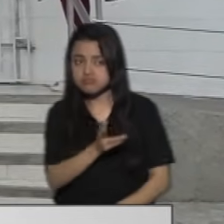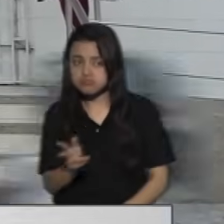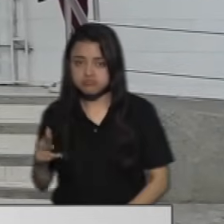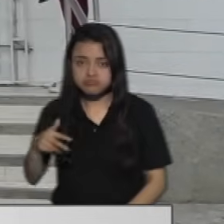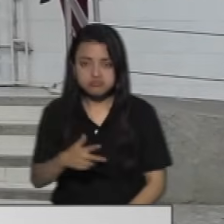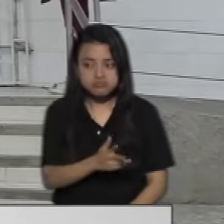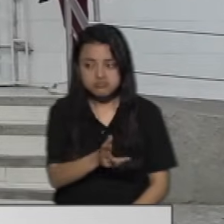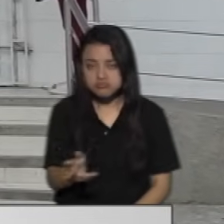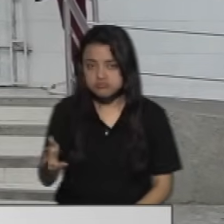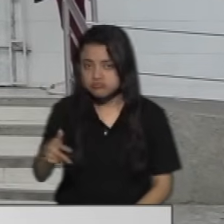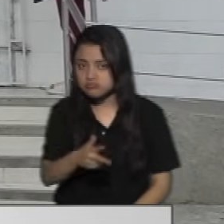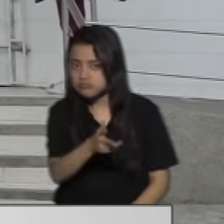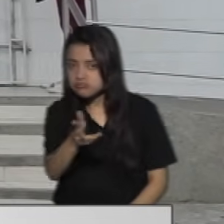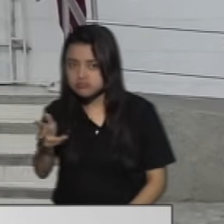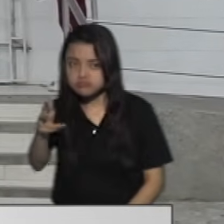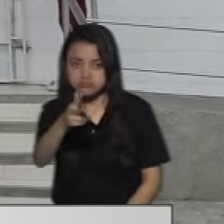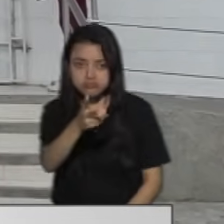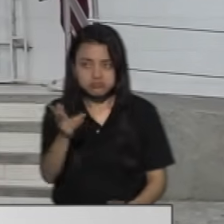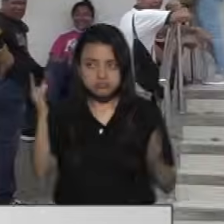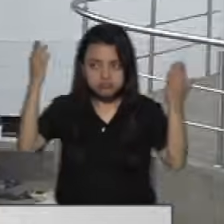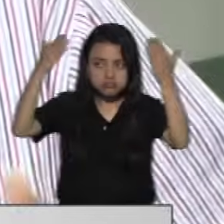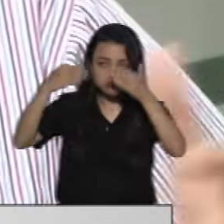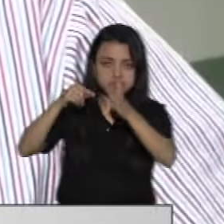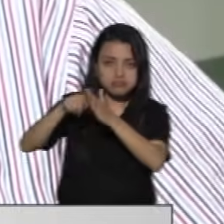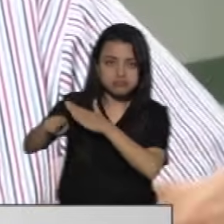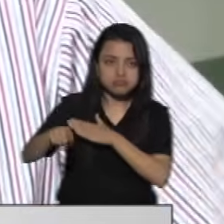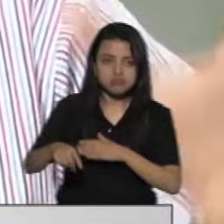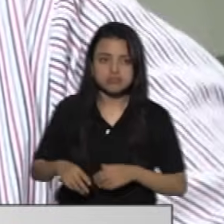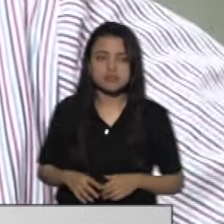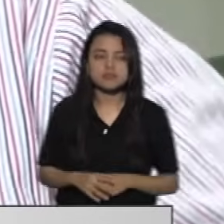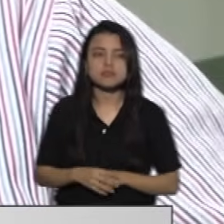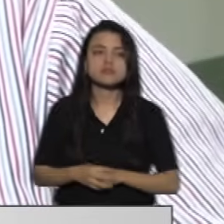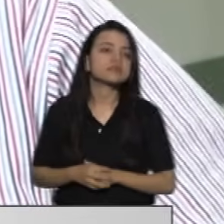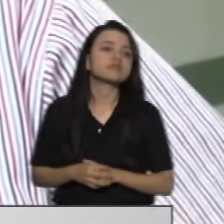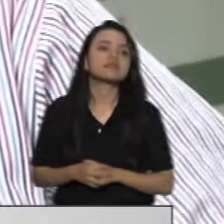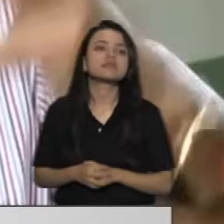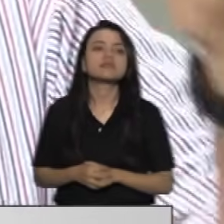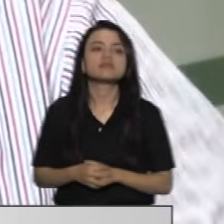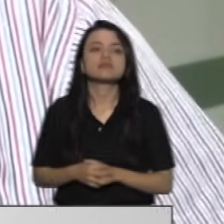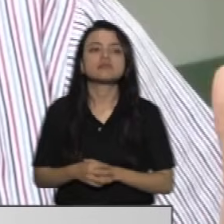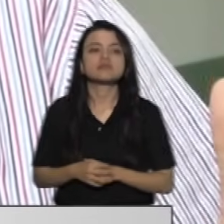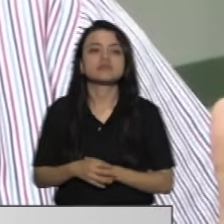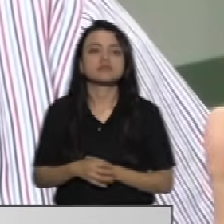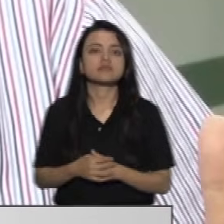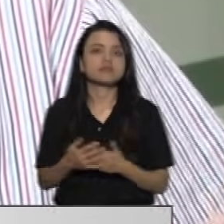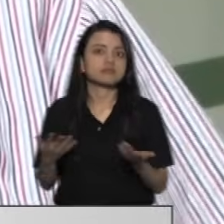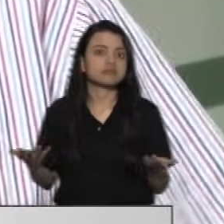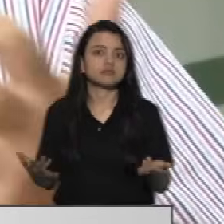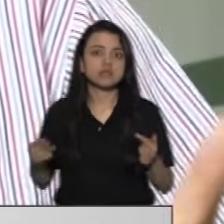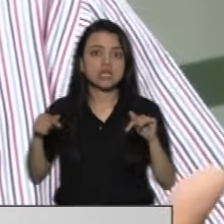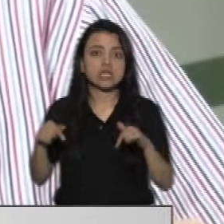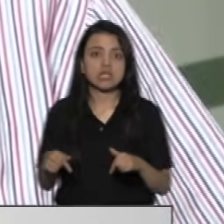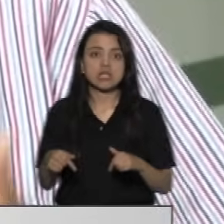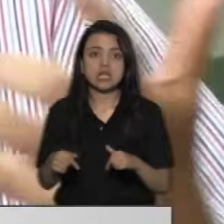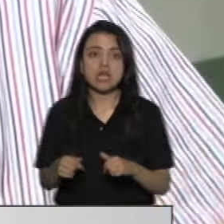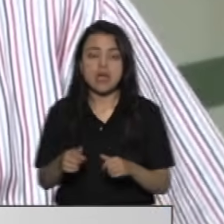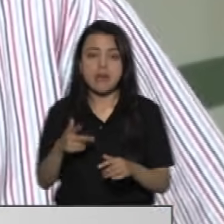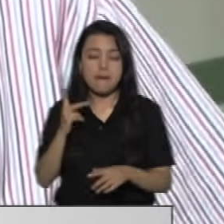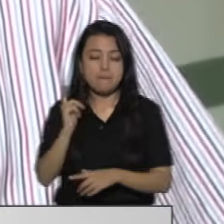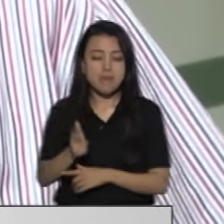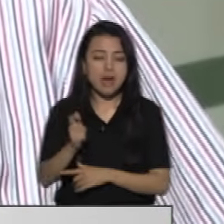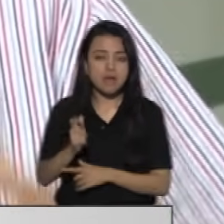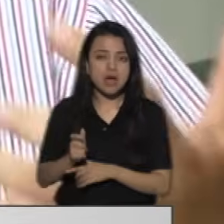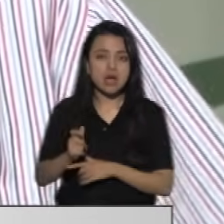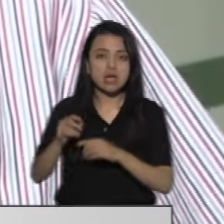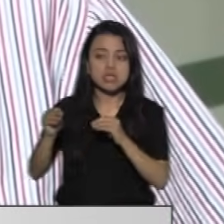menos presencia de las autoridades. Suele ocurrir que salta la liebre en otros sectores. Ahí lo que nosotros